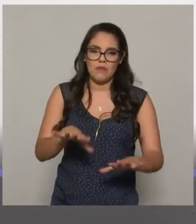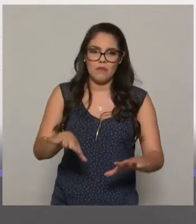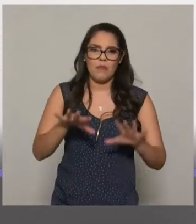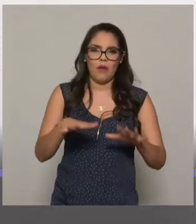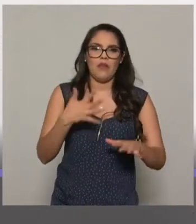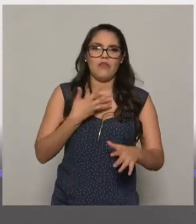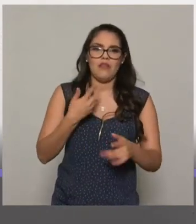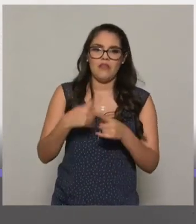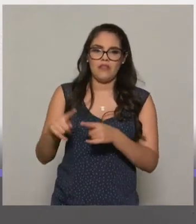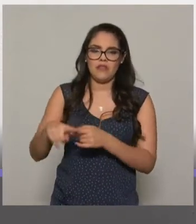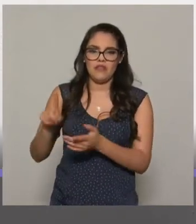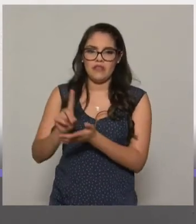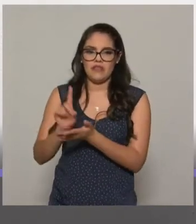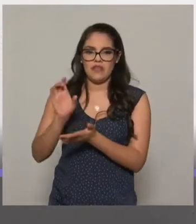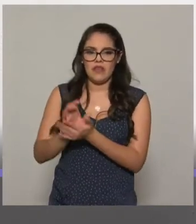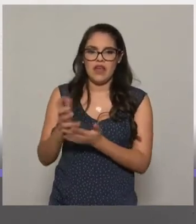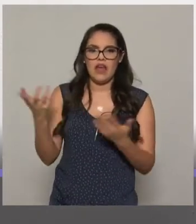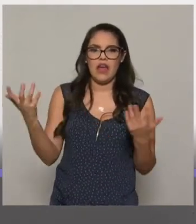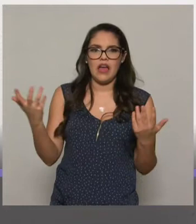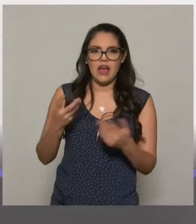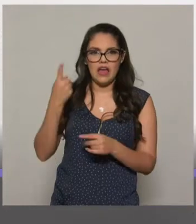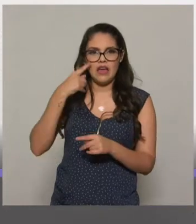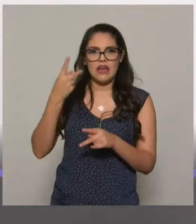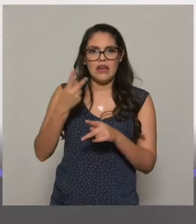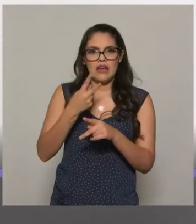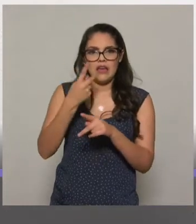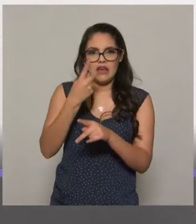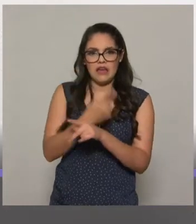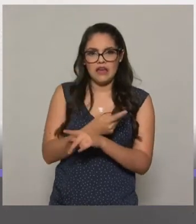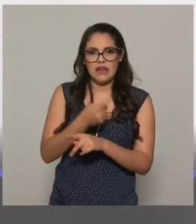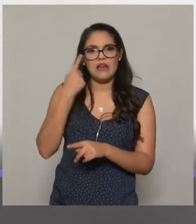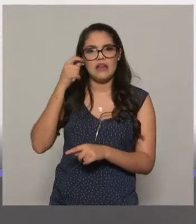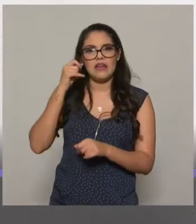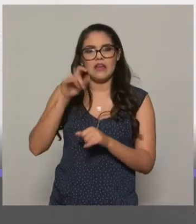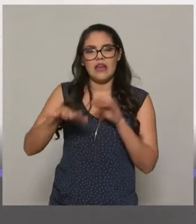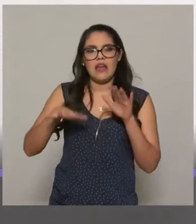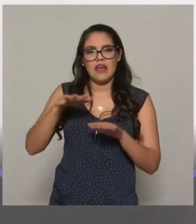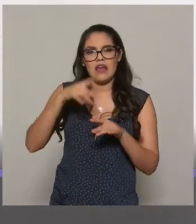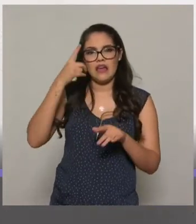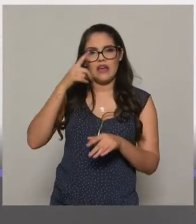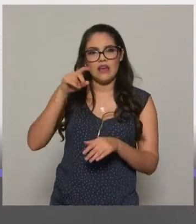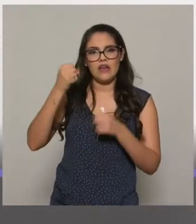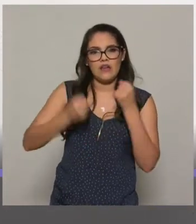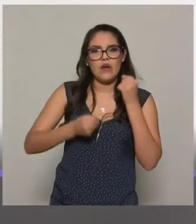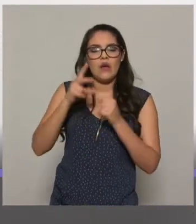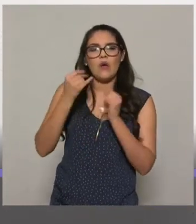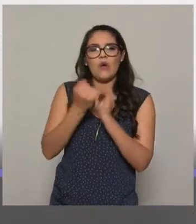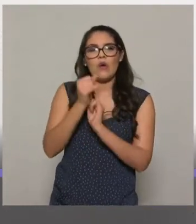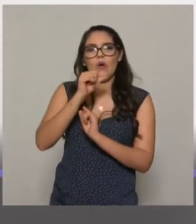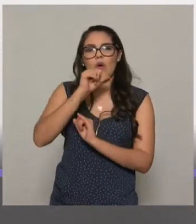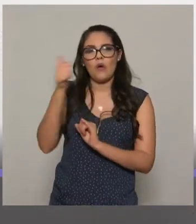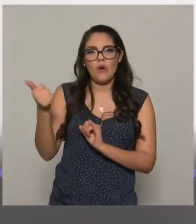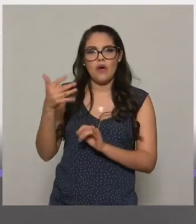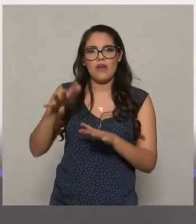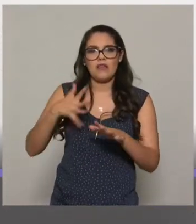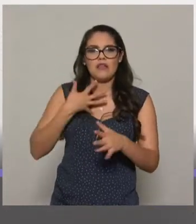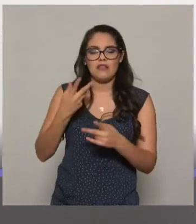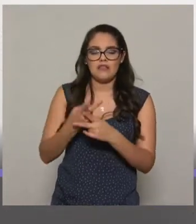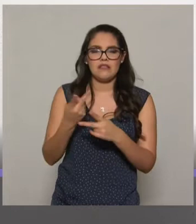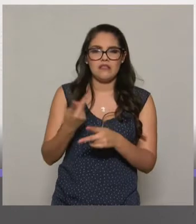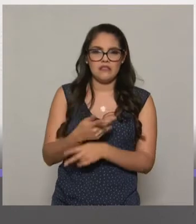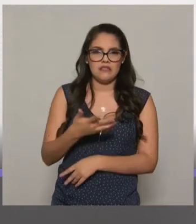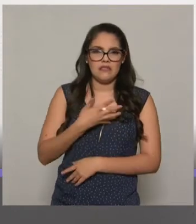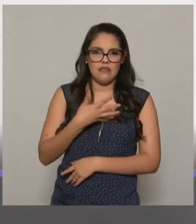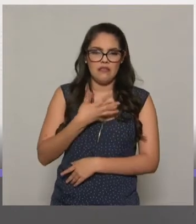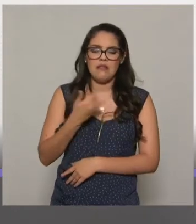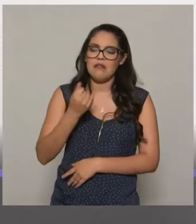las discapacidades que muchas veces se generan por este tipo de accidentes, no solamente para el conductor, sino para los pasajeros, como lo vemos en estos casos, pues es